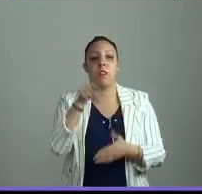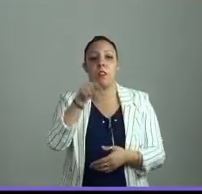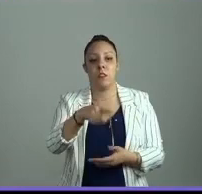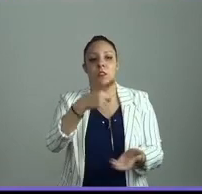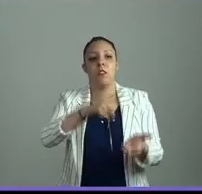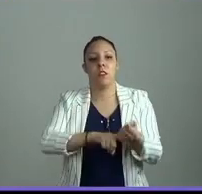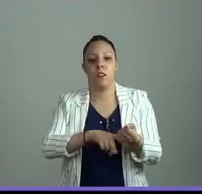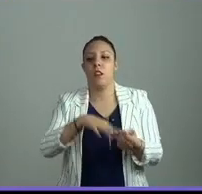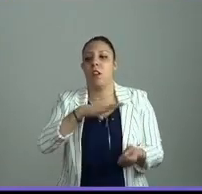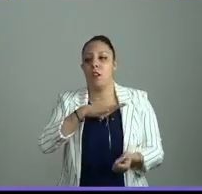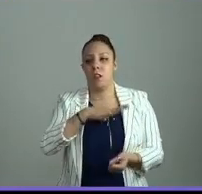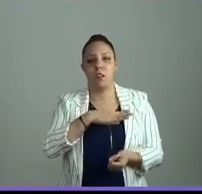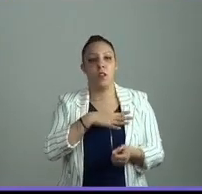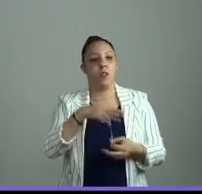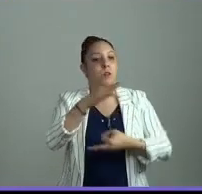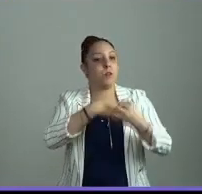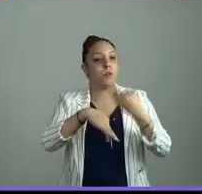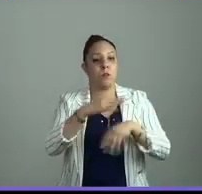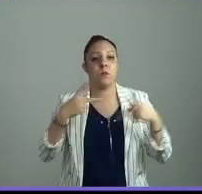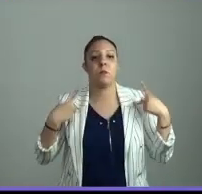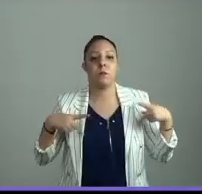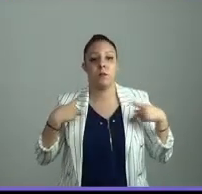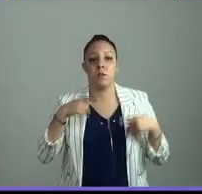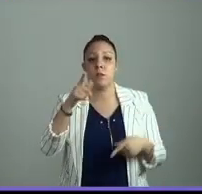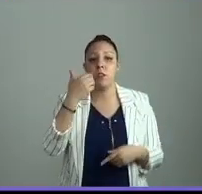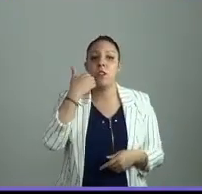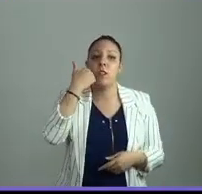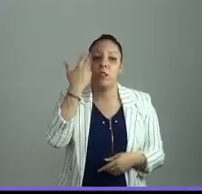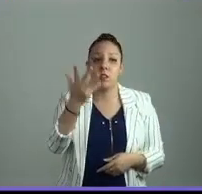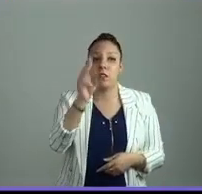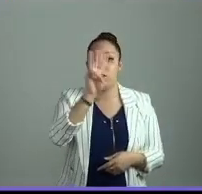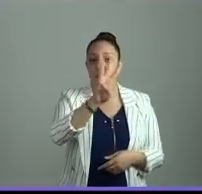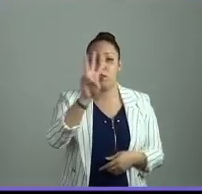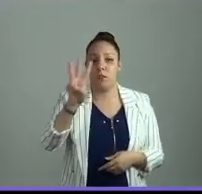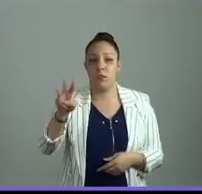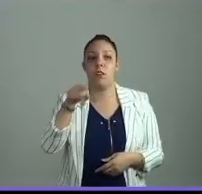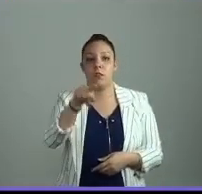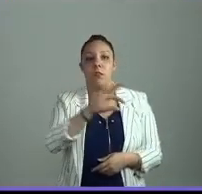todas en la red así que muchísimas gracias otra vez sí